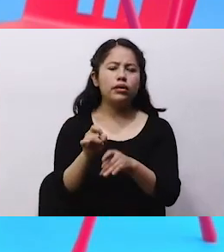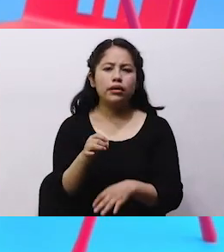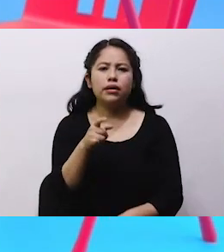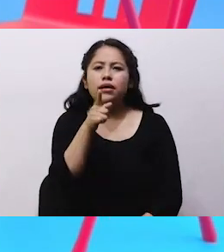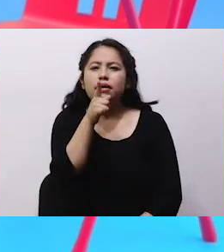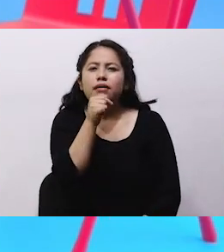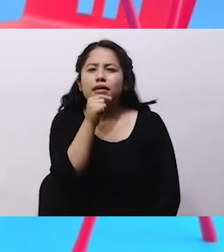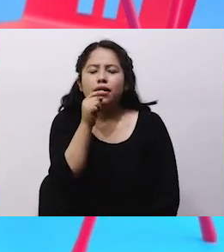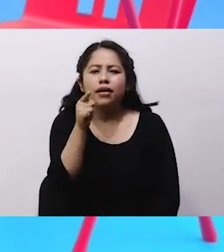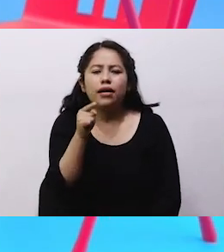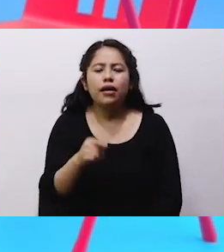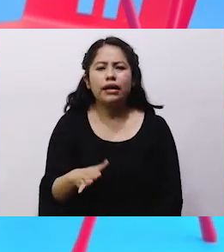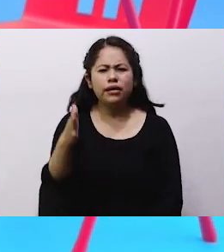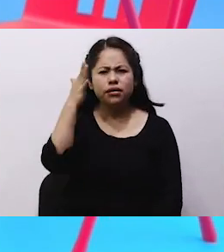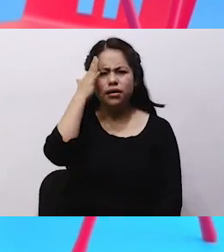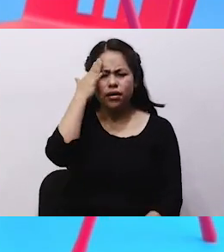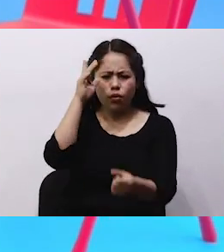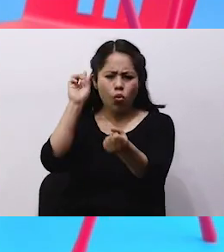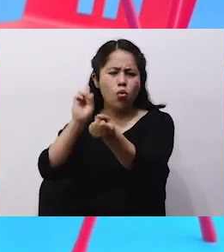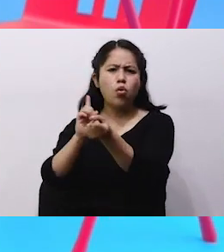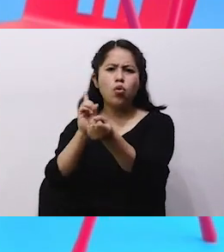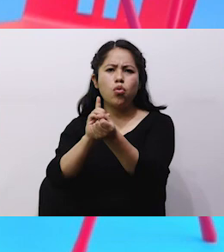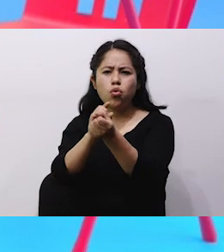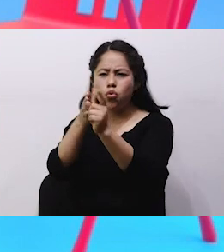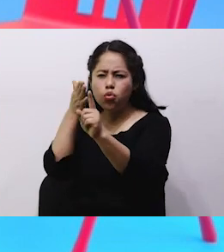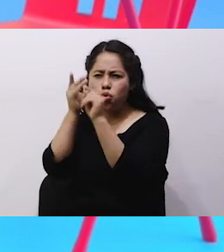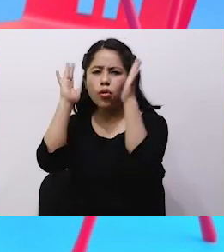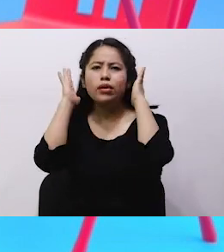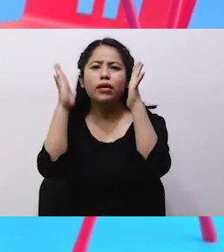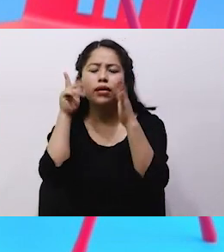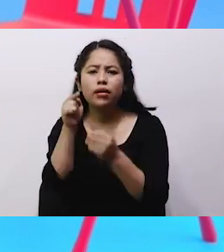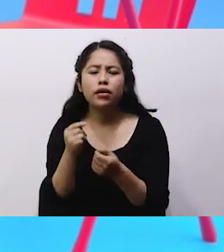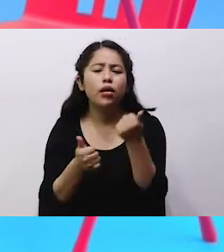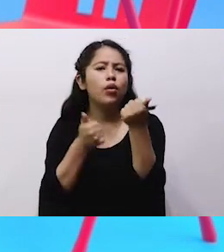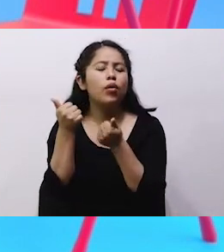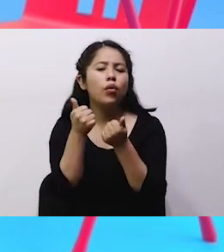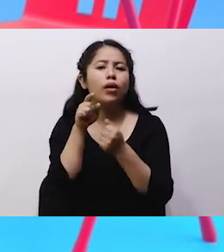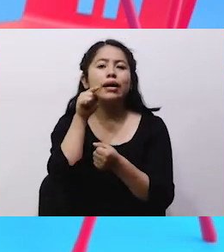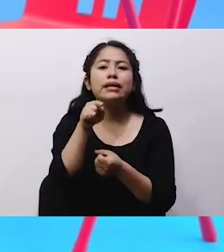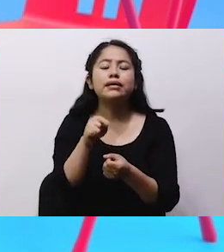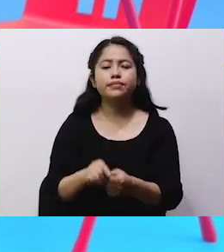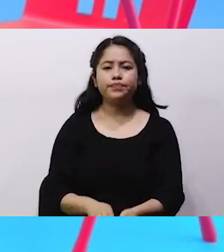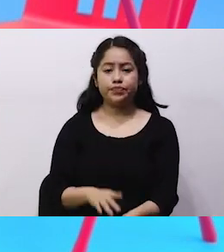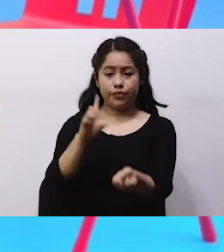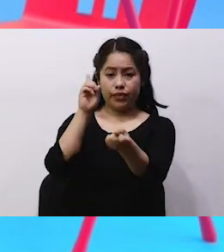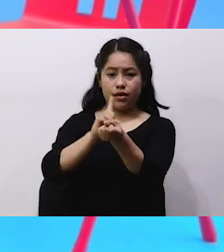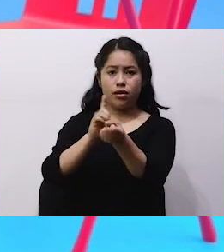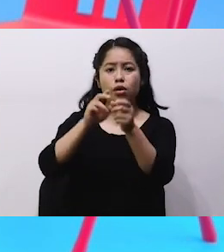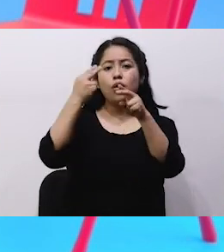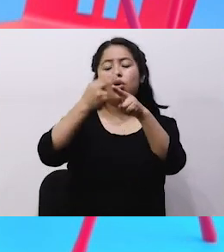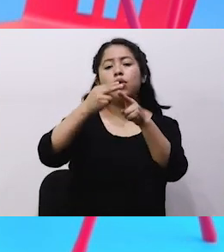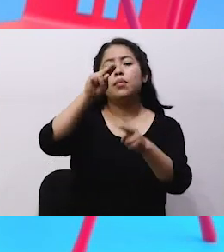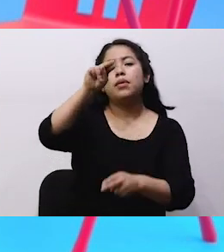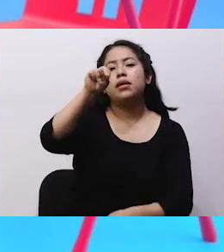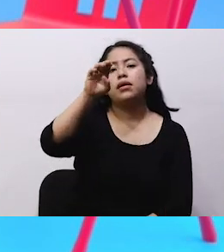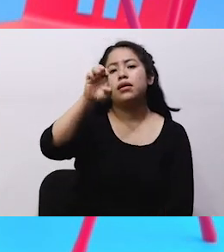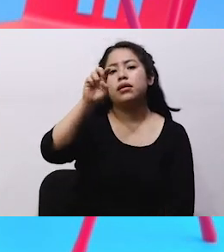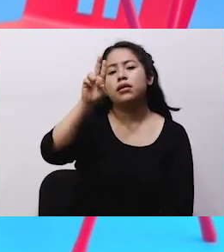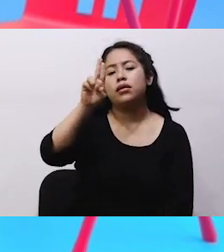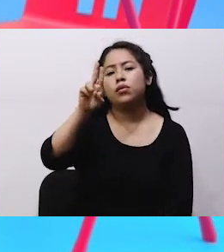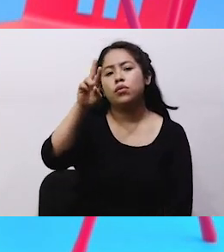quién es el especialista que atiende estas enfermedades? Bueno, el especialista que atiende estas enfermedades se llama neurólogo